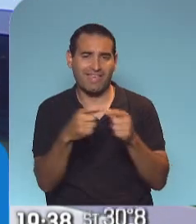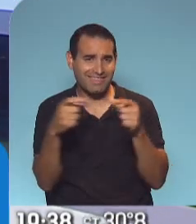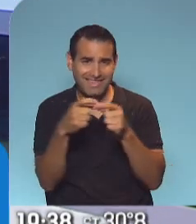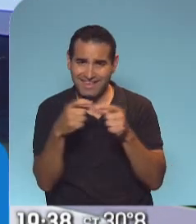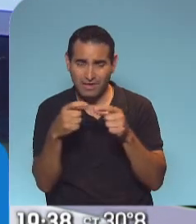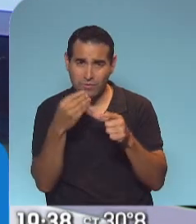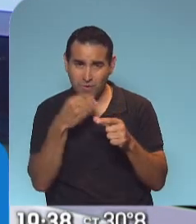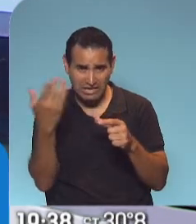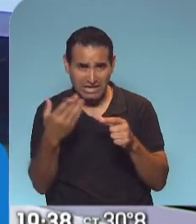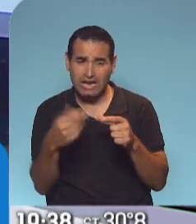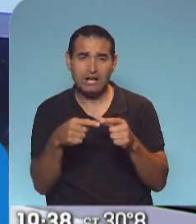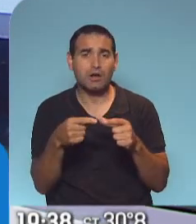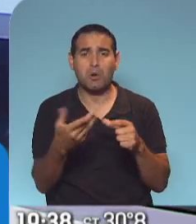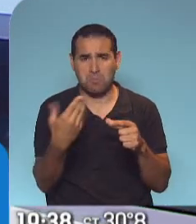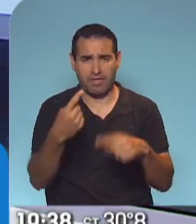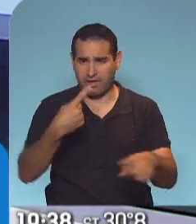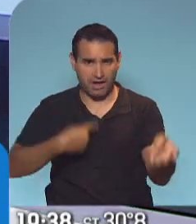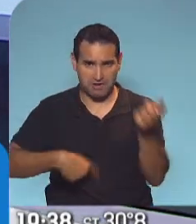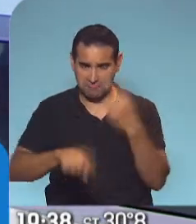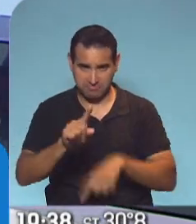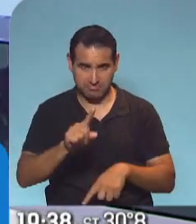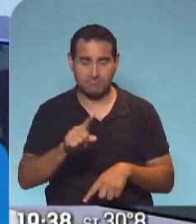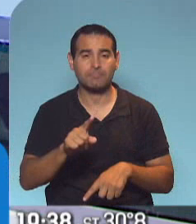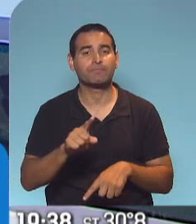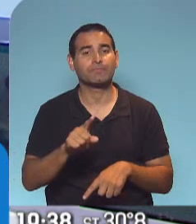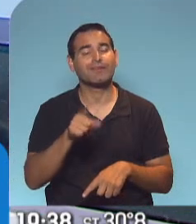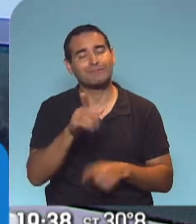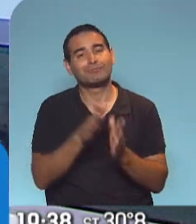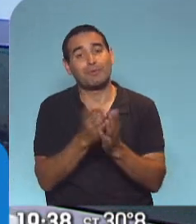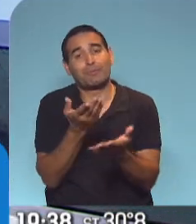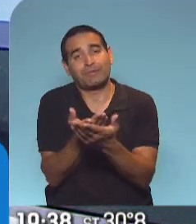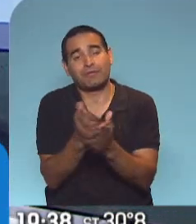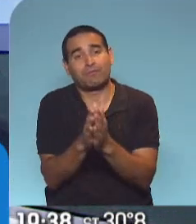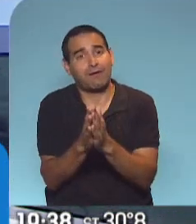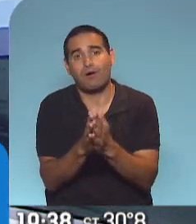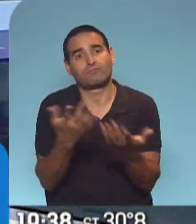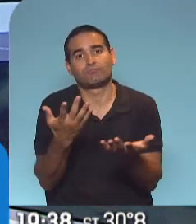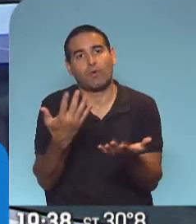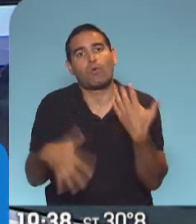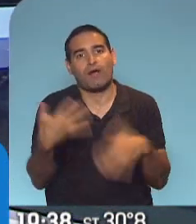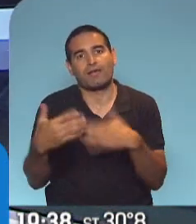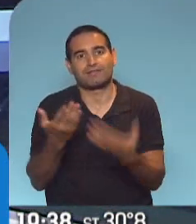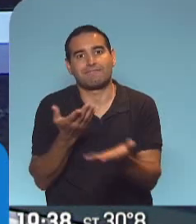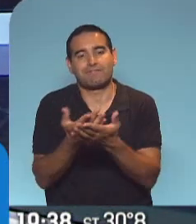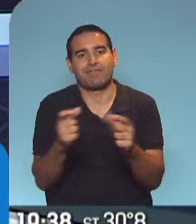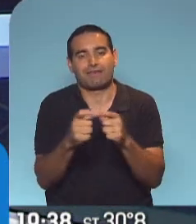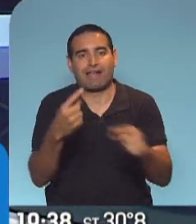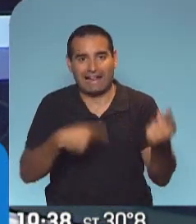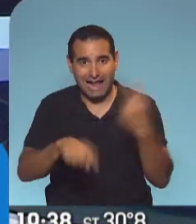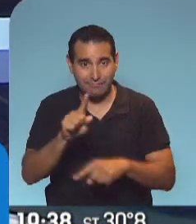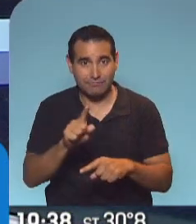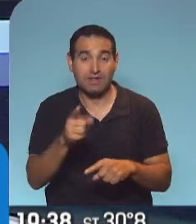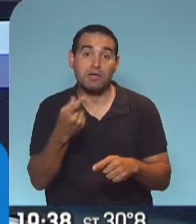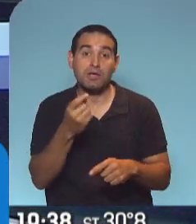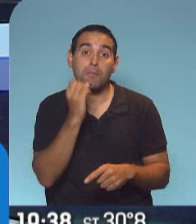tengan puede ser cambiado. Lo que les pedimos es que traten de hacerlo lo más rápido posible y si es en esta ventana